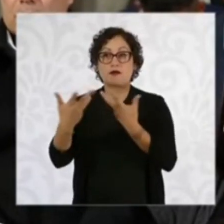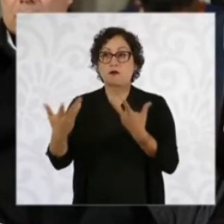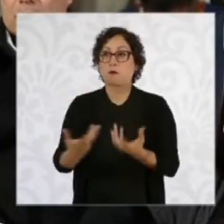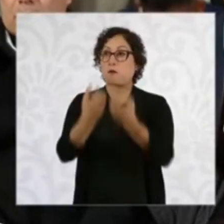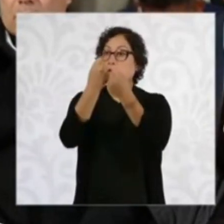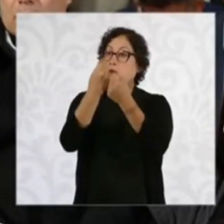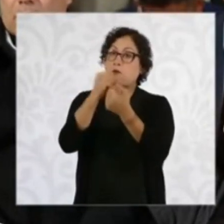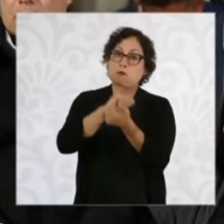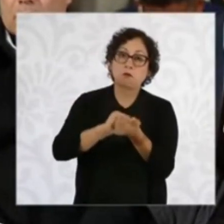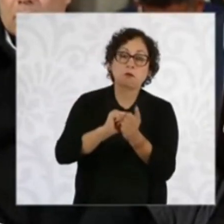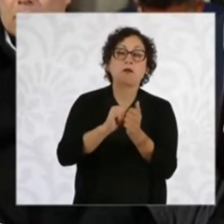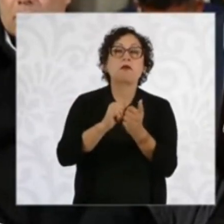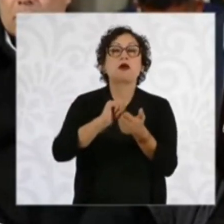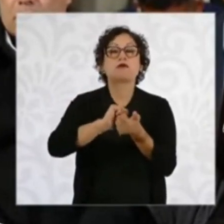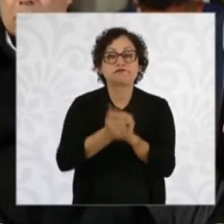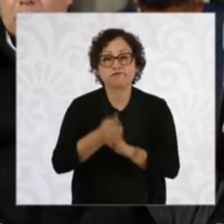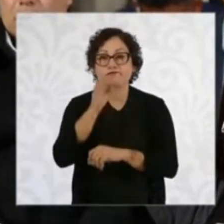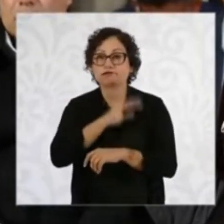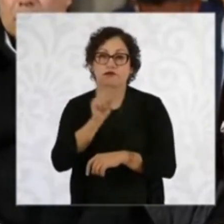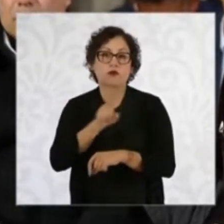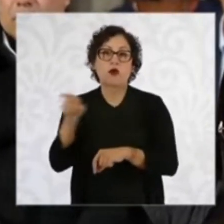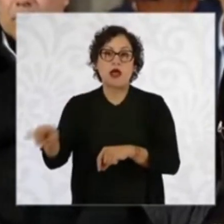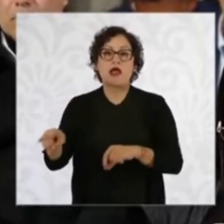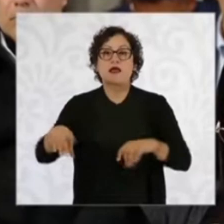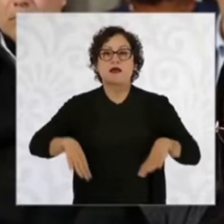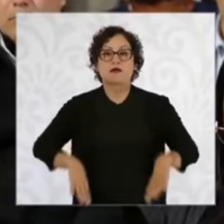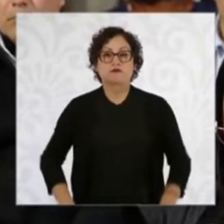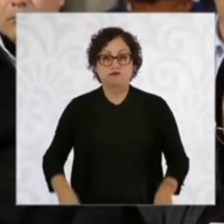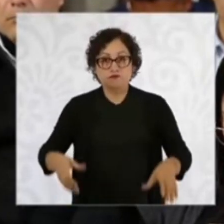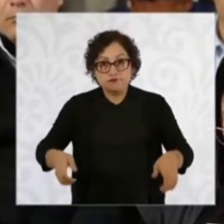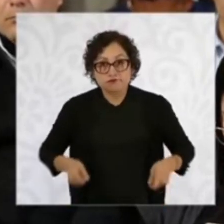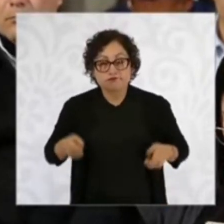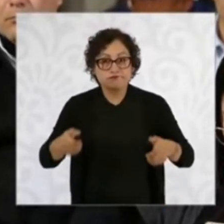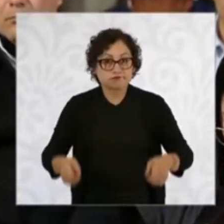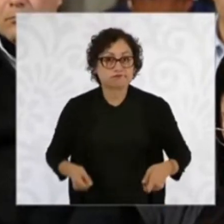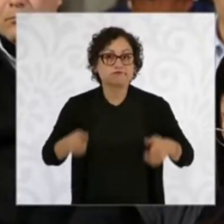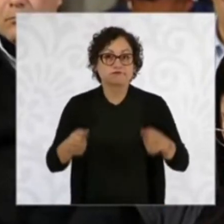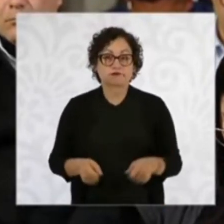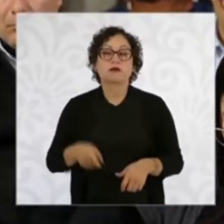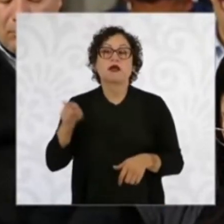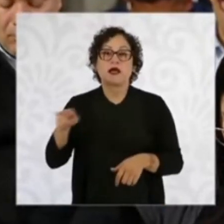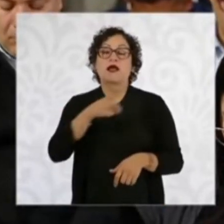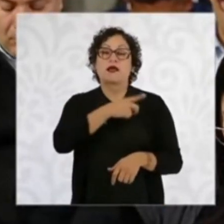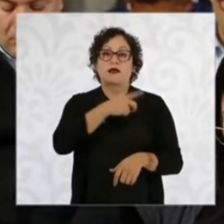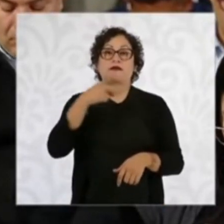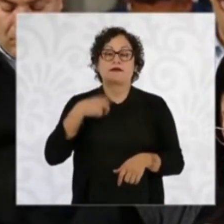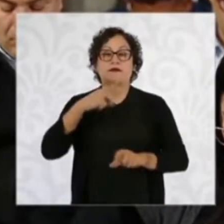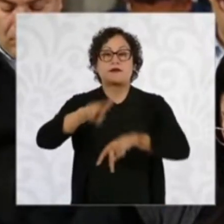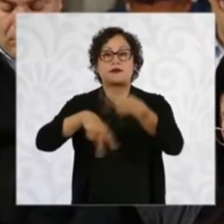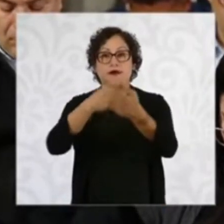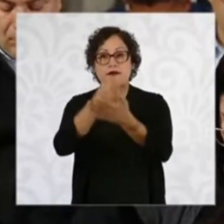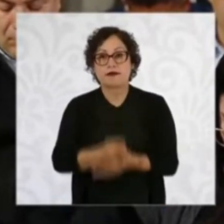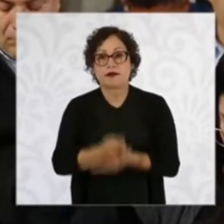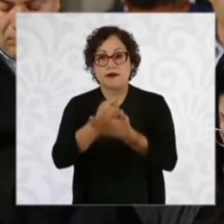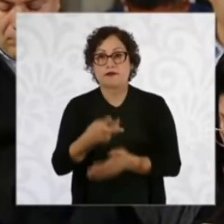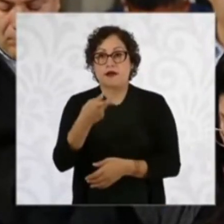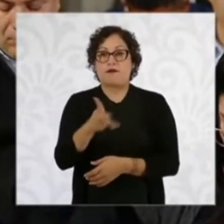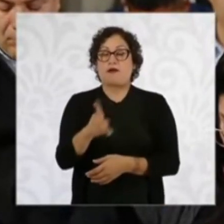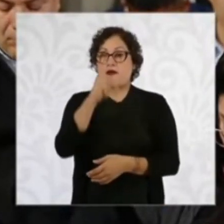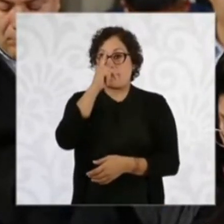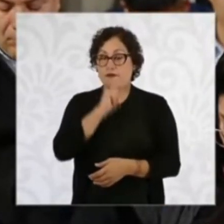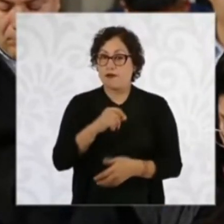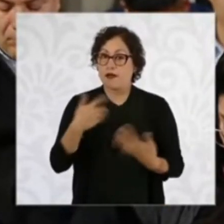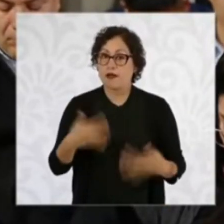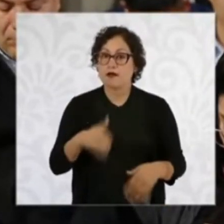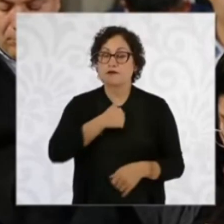Ella lamentablemente es muy joven, quedó parapléjica y ha tenido que tener estas terapias y desafortunadamente pues